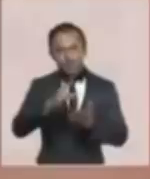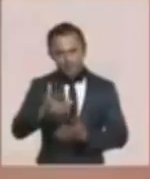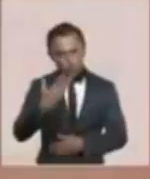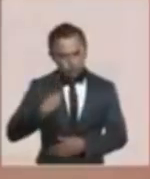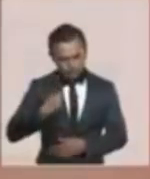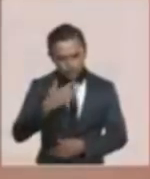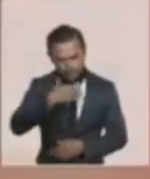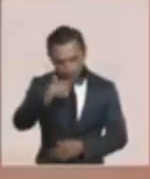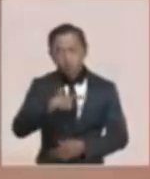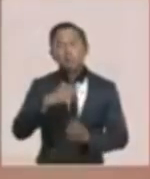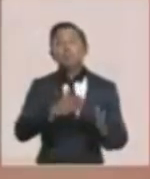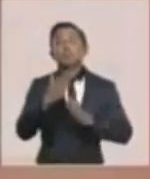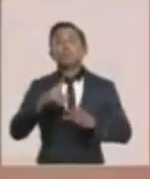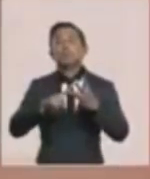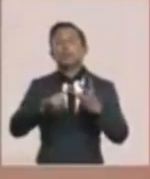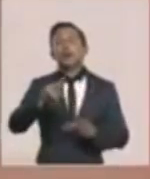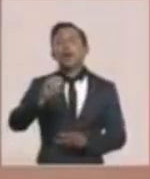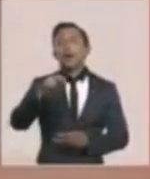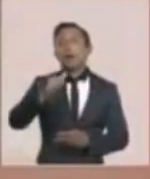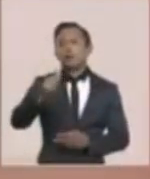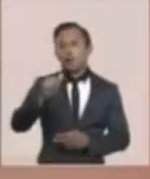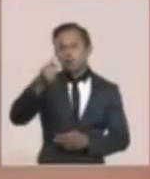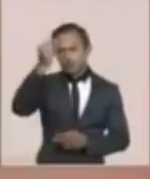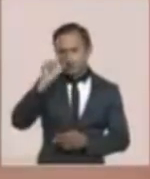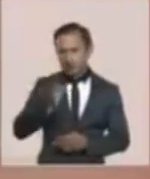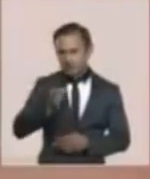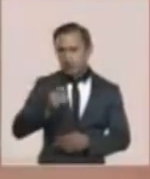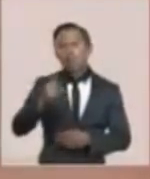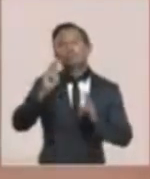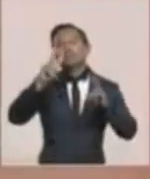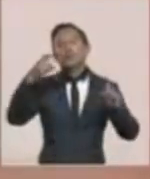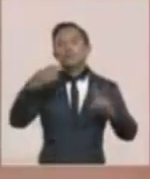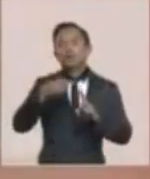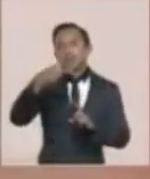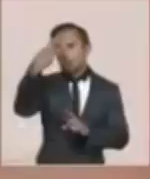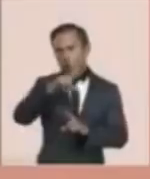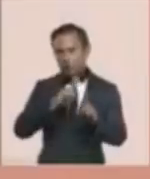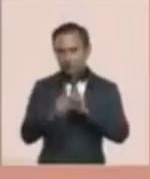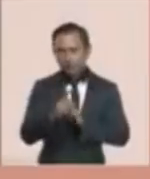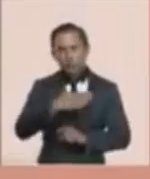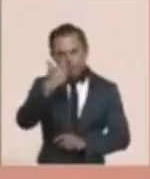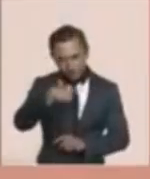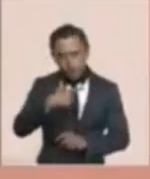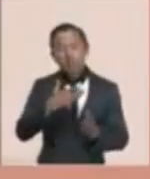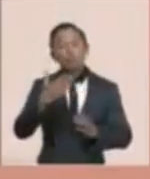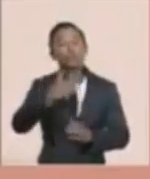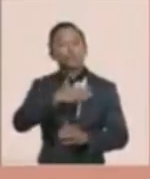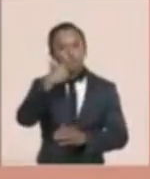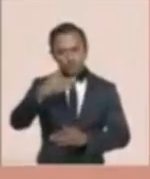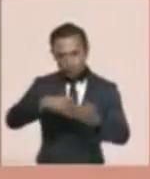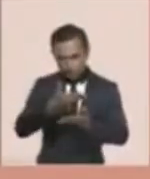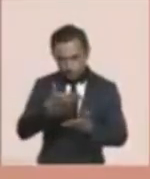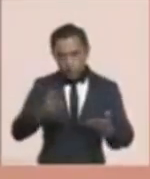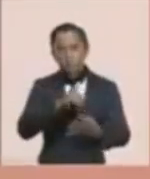Ricardo Anaya, de la coalición Por México al Frente, candidato. Muy buenas noches a todas y a todos. Candidato Andrés Manuel López Obrador,